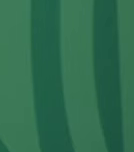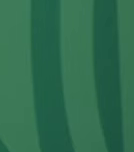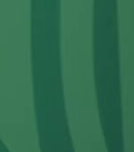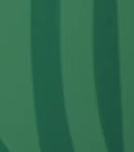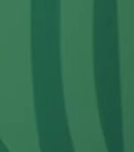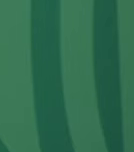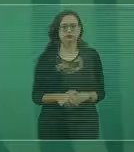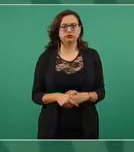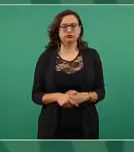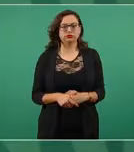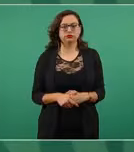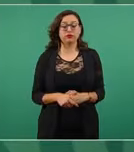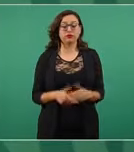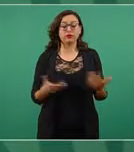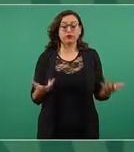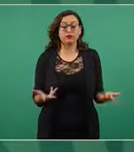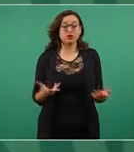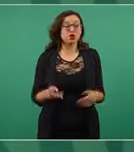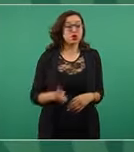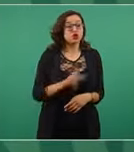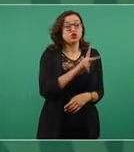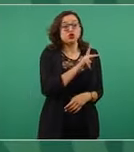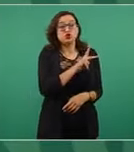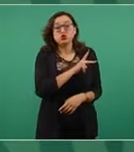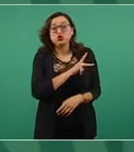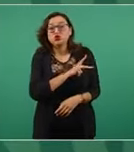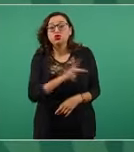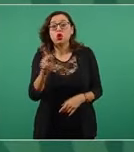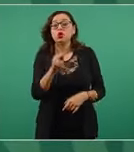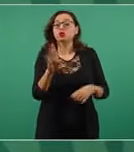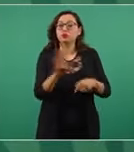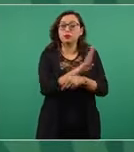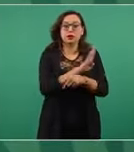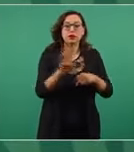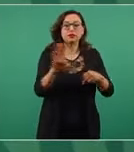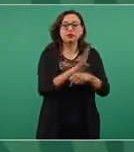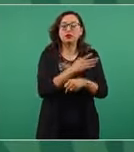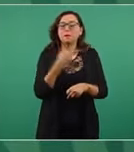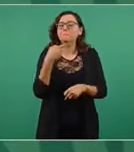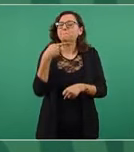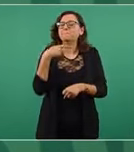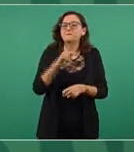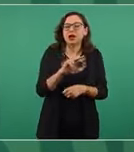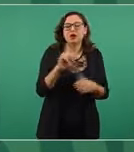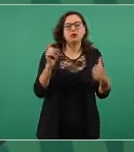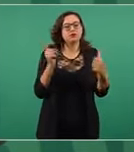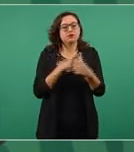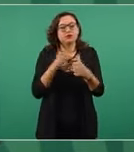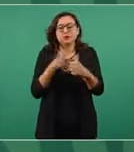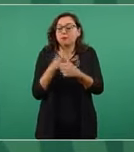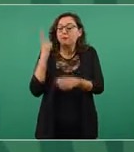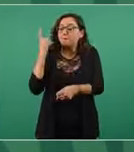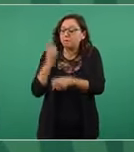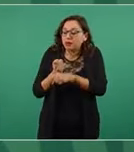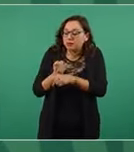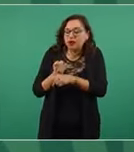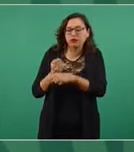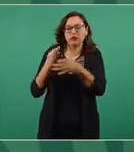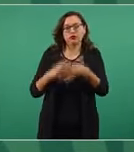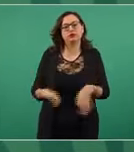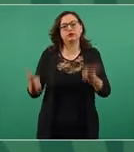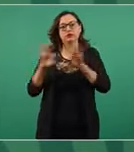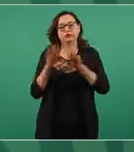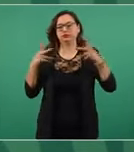¿Cuál es la función principal de un gobierno, sobre todo en un país con tanta